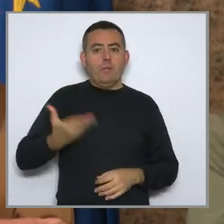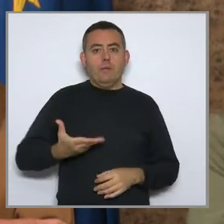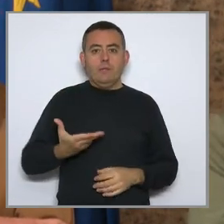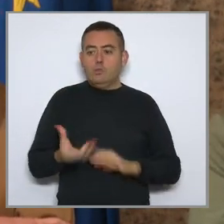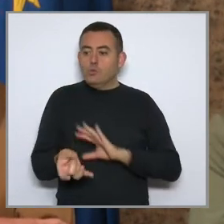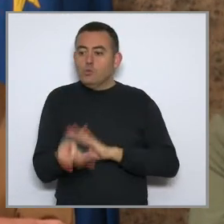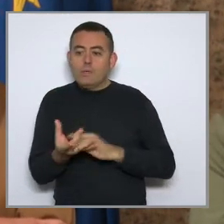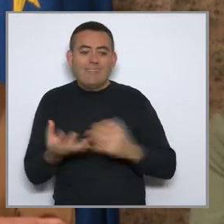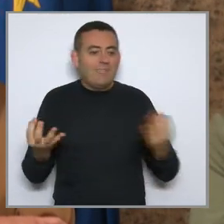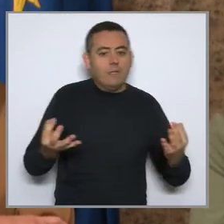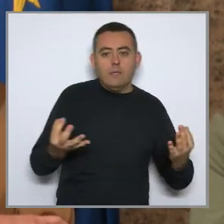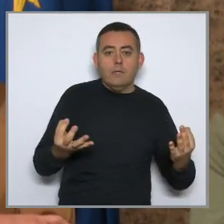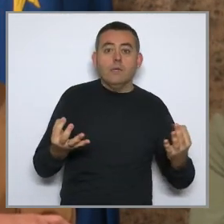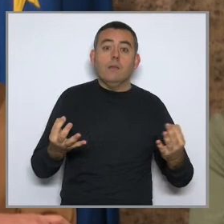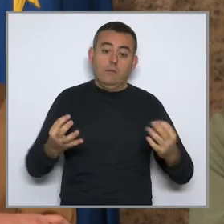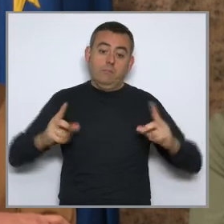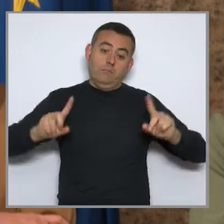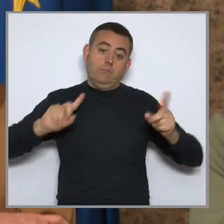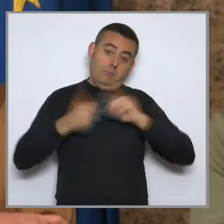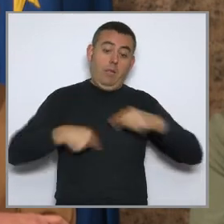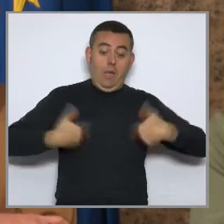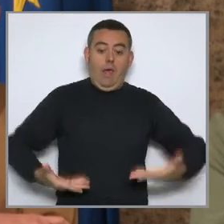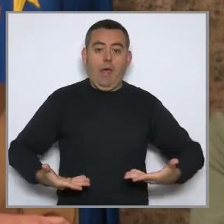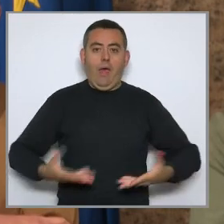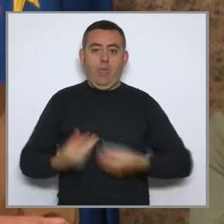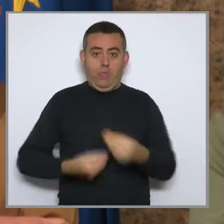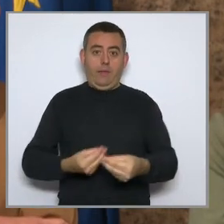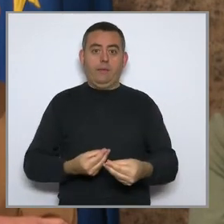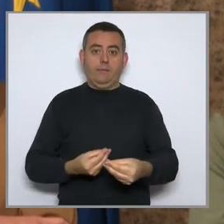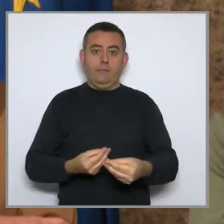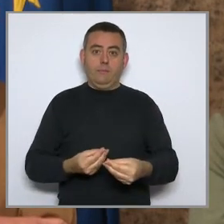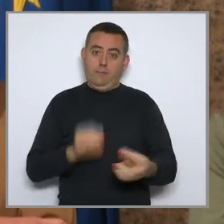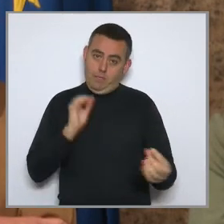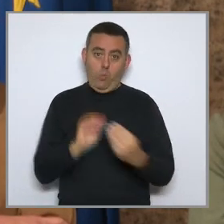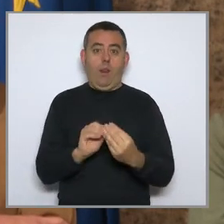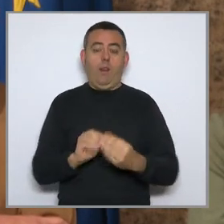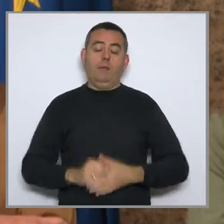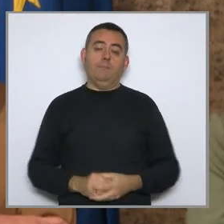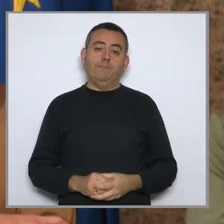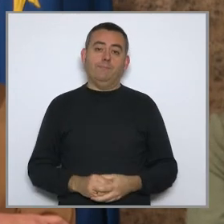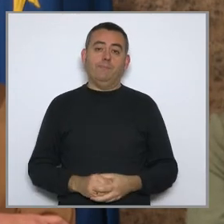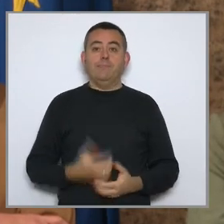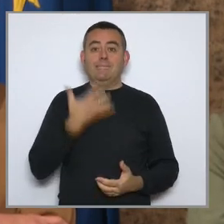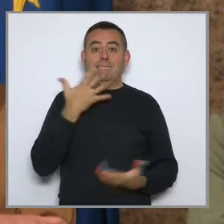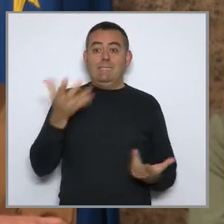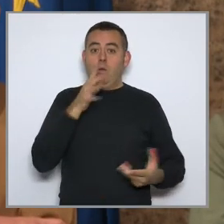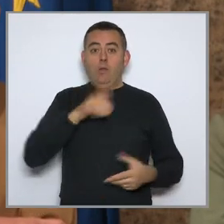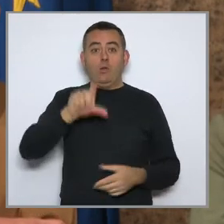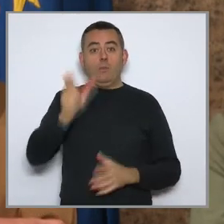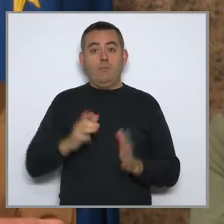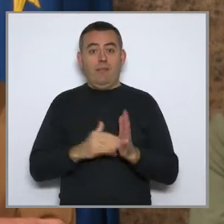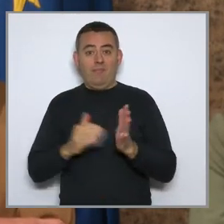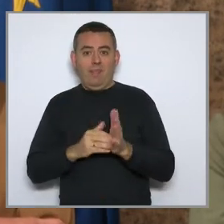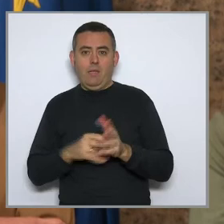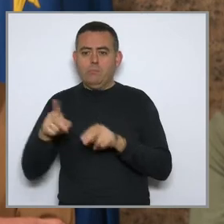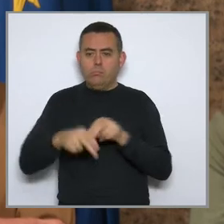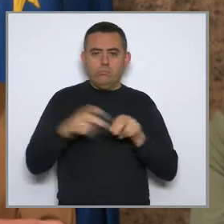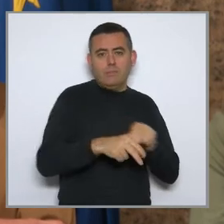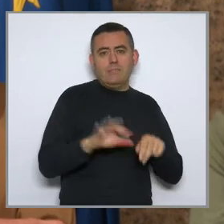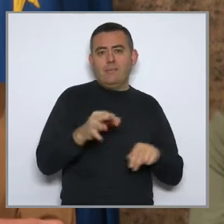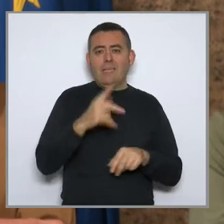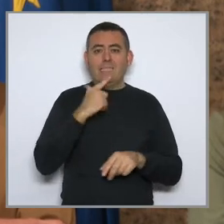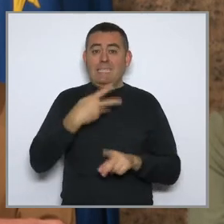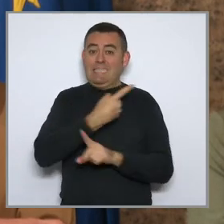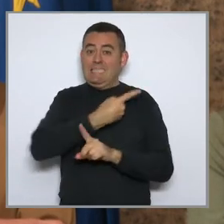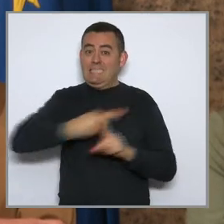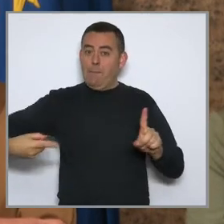actuar en consecuencia. Si hasta ahora las restricciones que tiene la Comunidad Valenciana, que está viviendo un semiconfinamiento, no